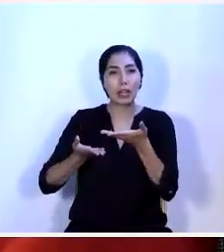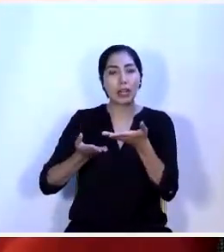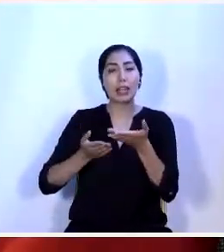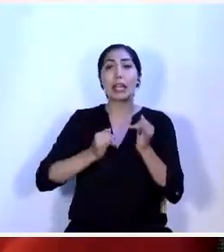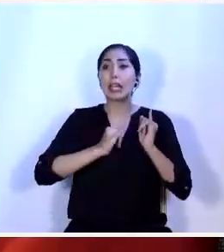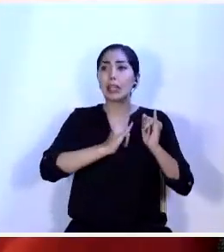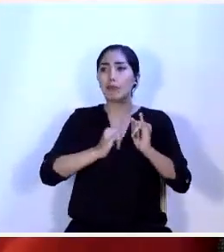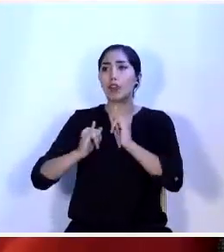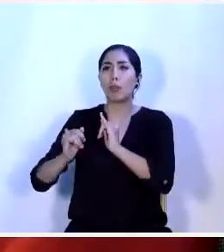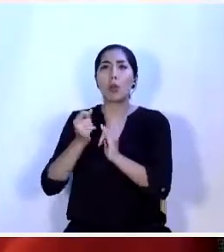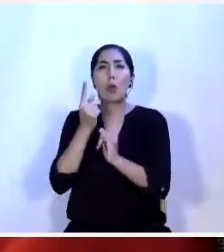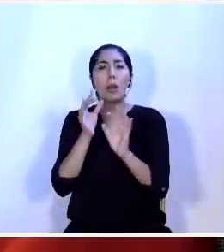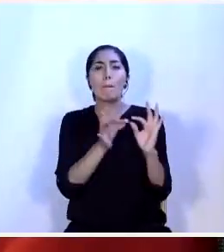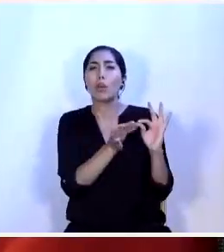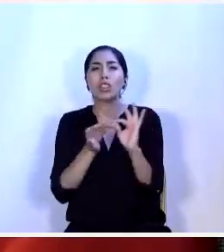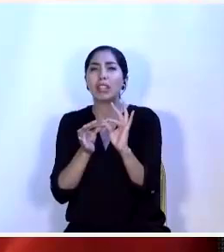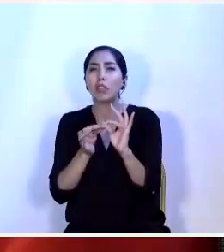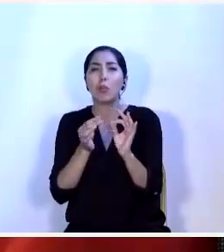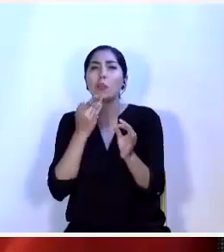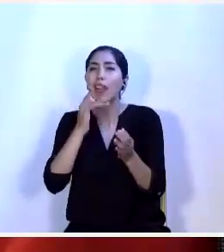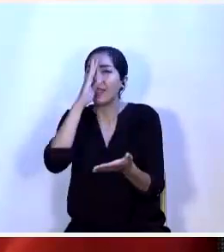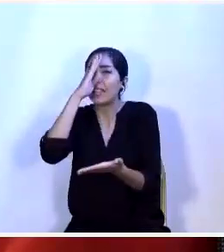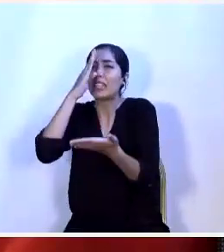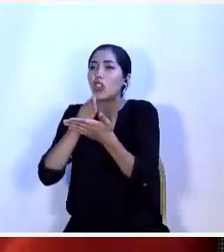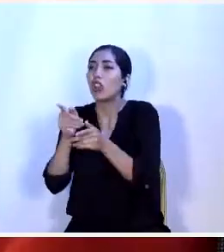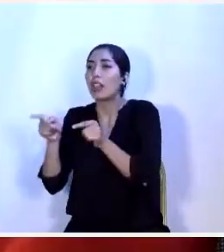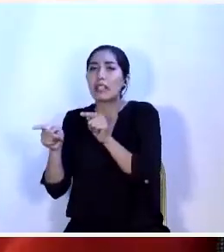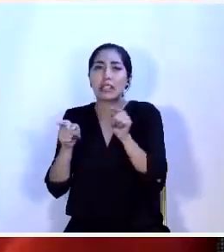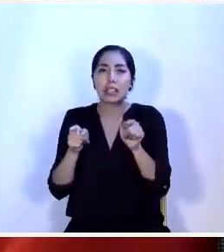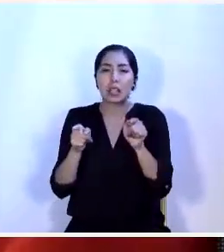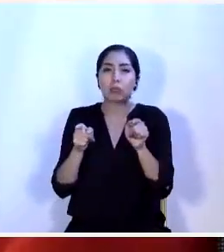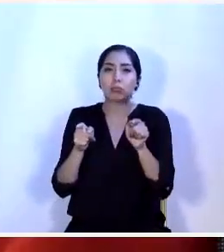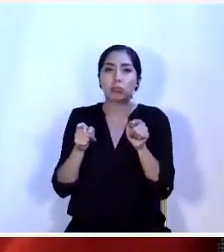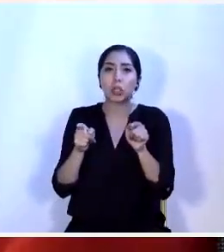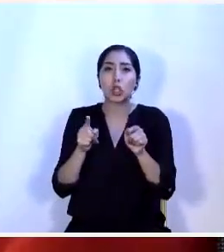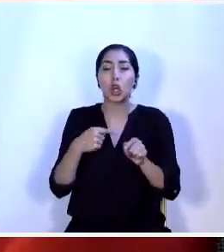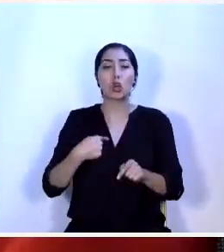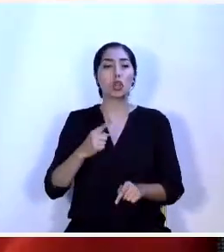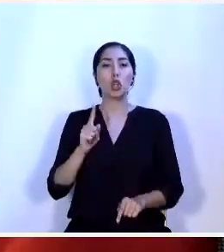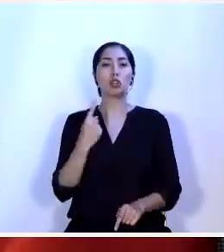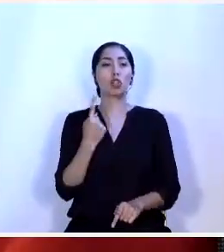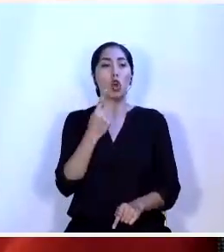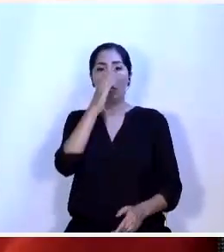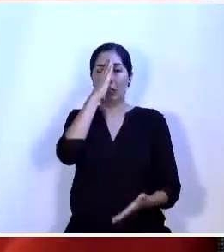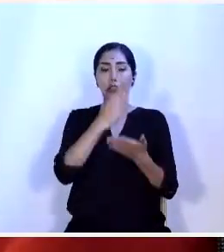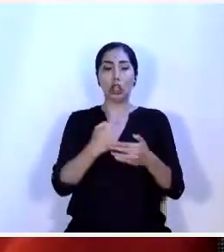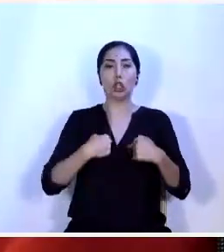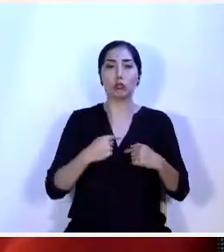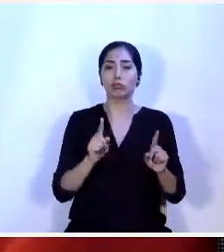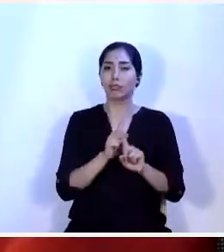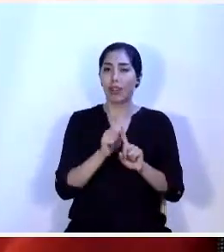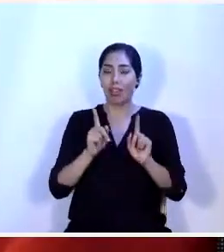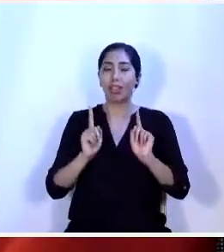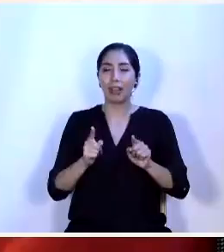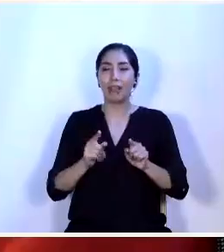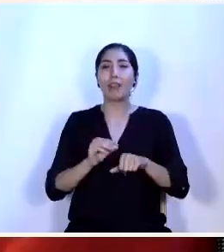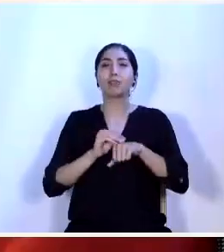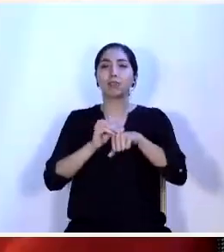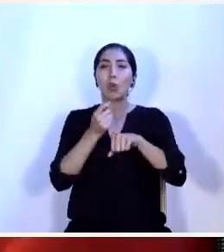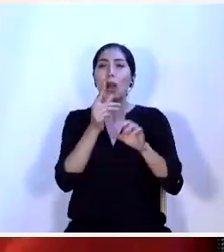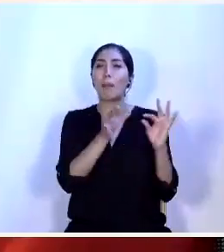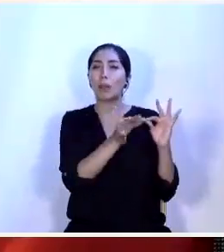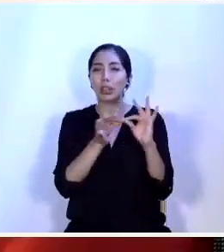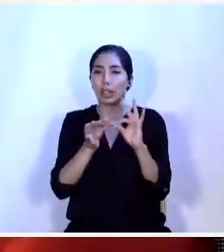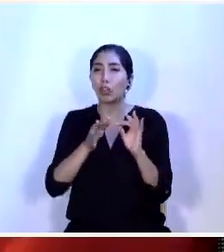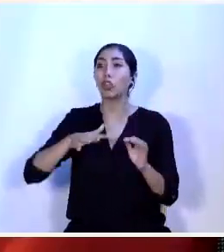que nos llevan a tomar una decisión y otra y reducir al máximo los niveles de arbitrariedad de las mismas, para que todos podamos deliberar públicamente